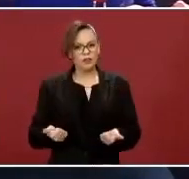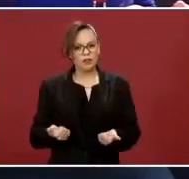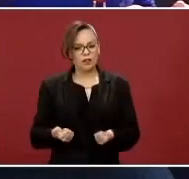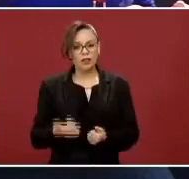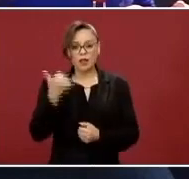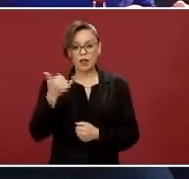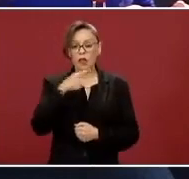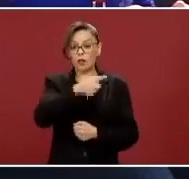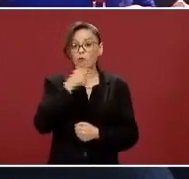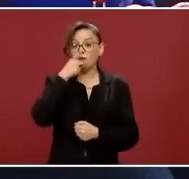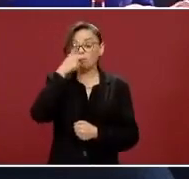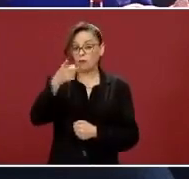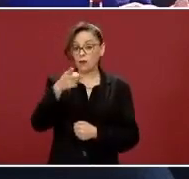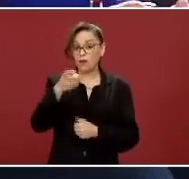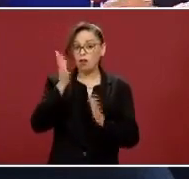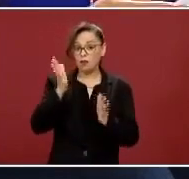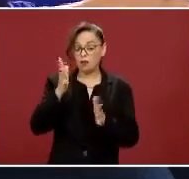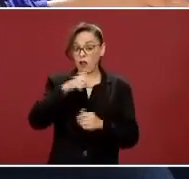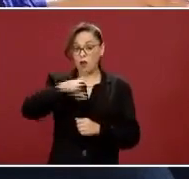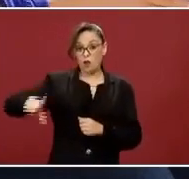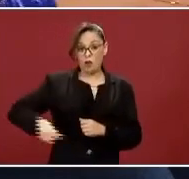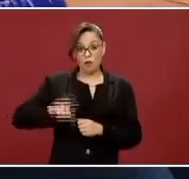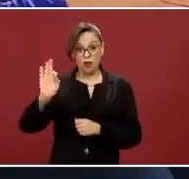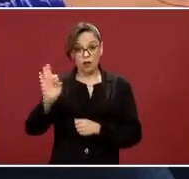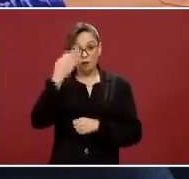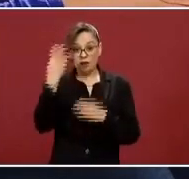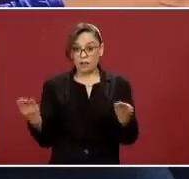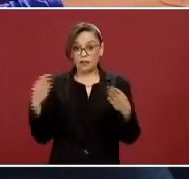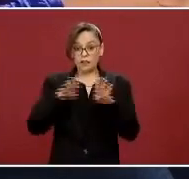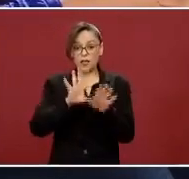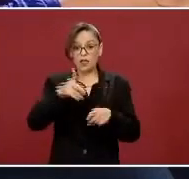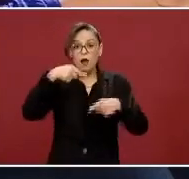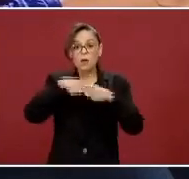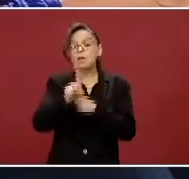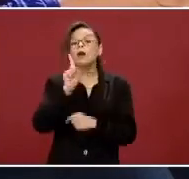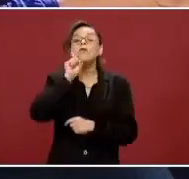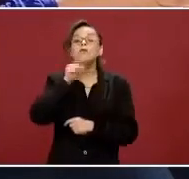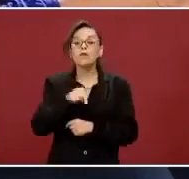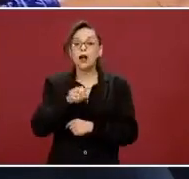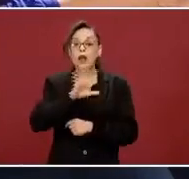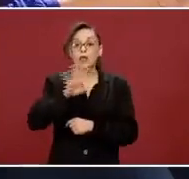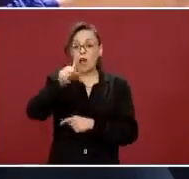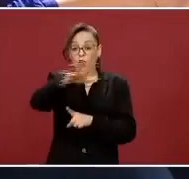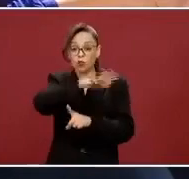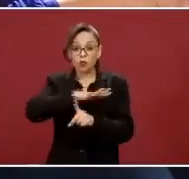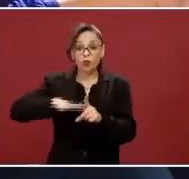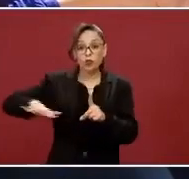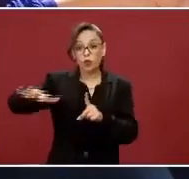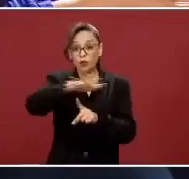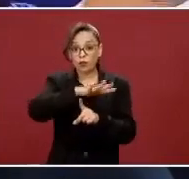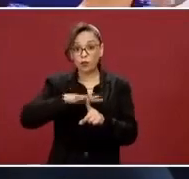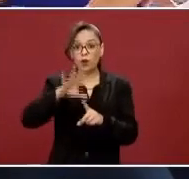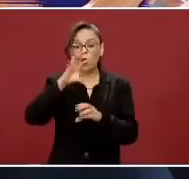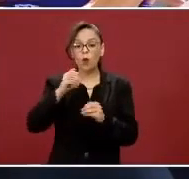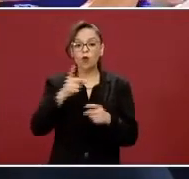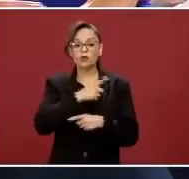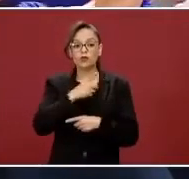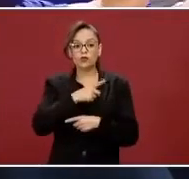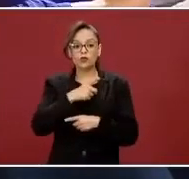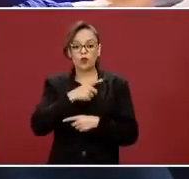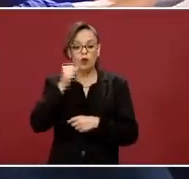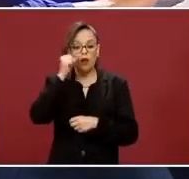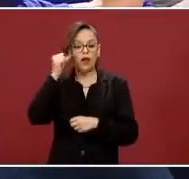gobierno federal que cierra a partir de mañana, ¿aplica para todos? O sea, ya no solamente se va a limitar a los grupos que ayer se